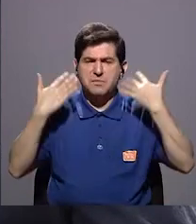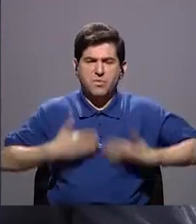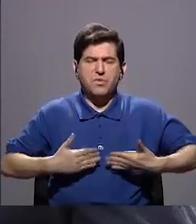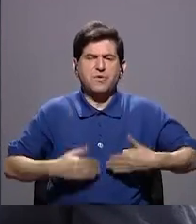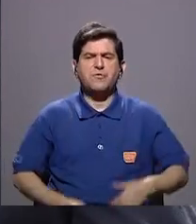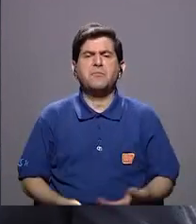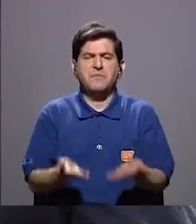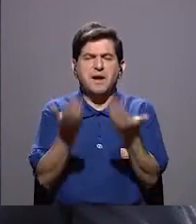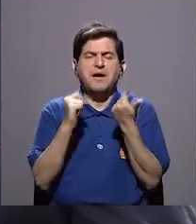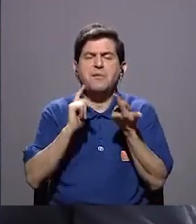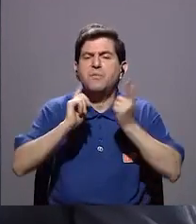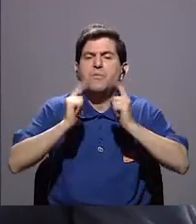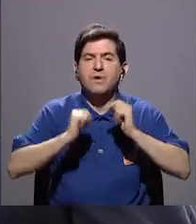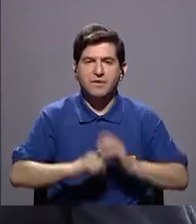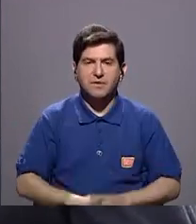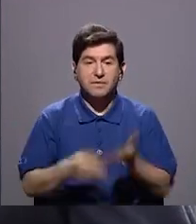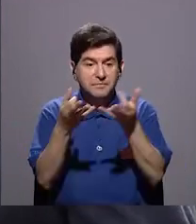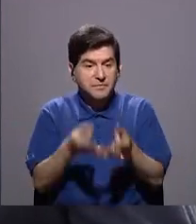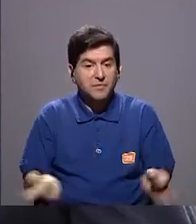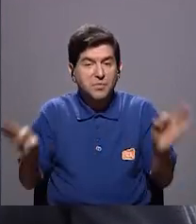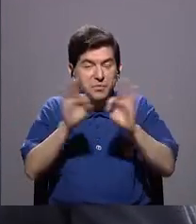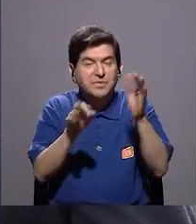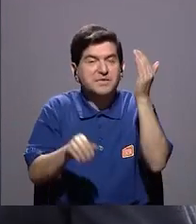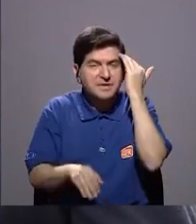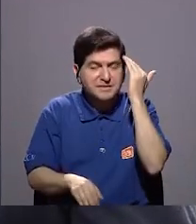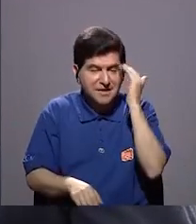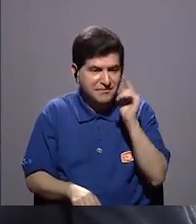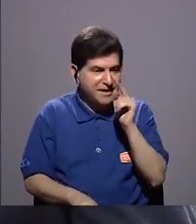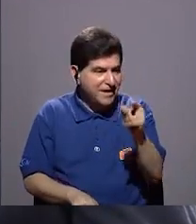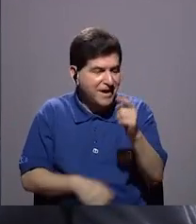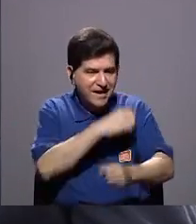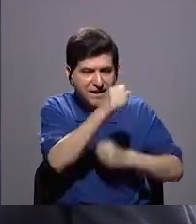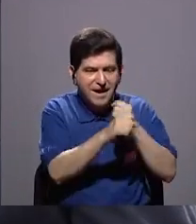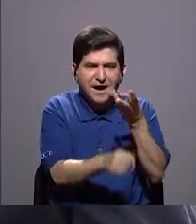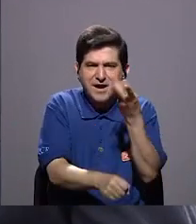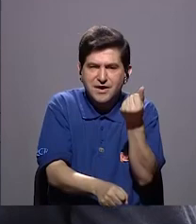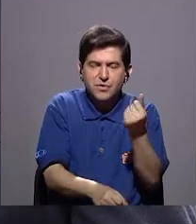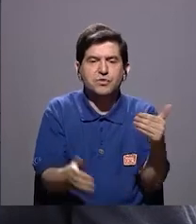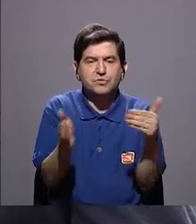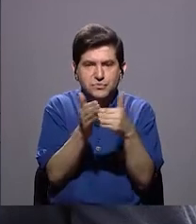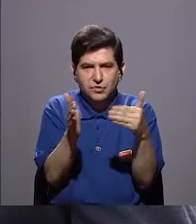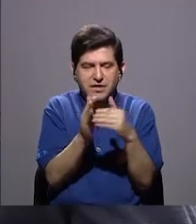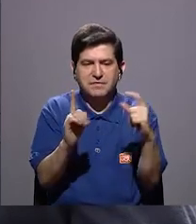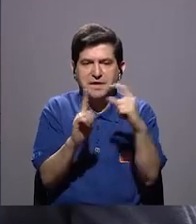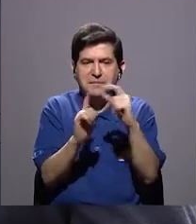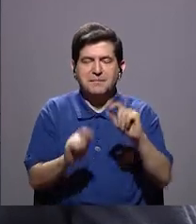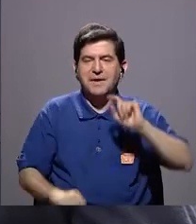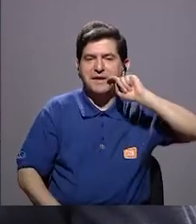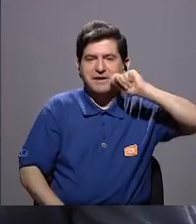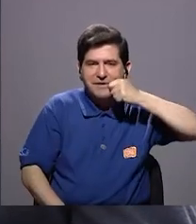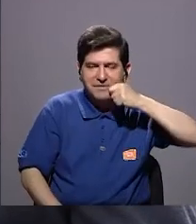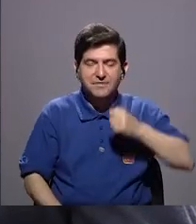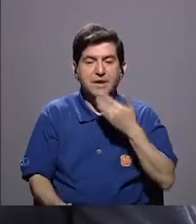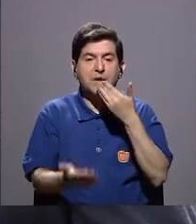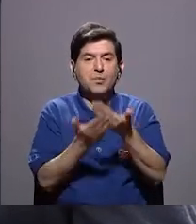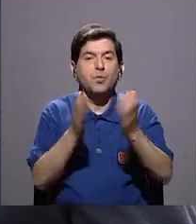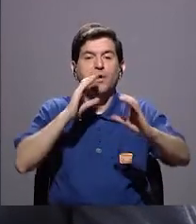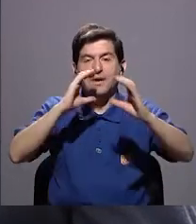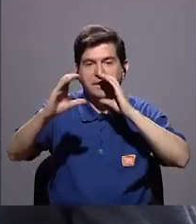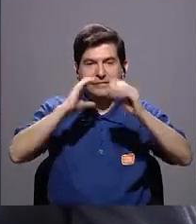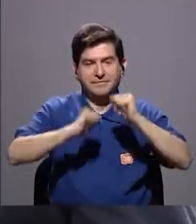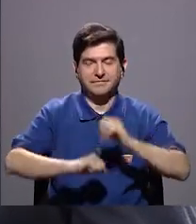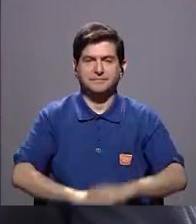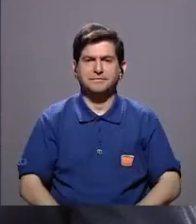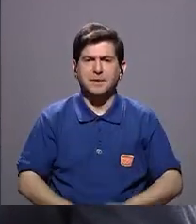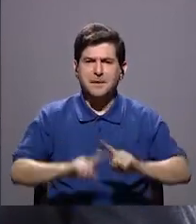ropa quiere utilizar. Entonces, importante como ubicarnos en la edad y volver a la palabra clave en esto. Una buena